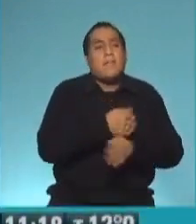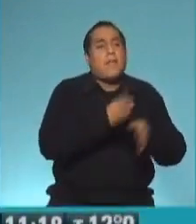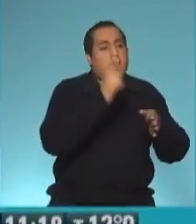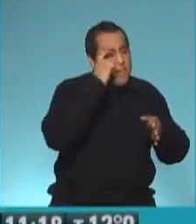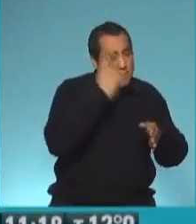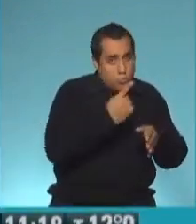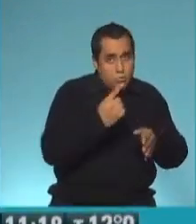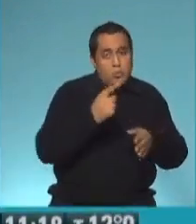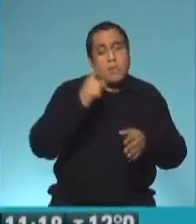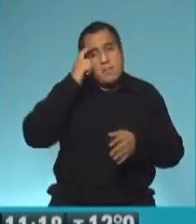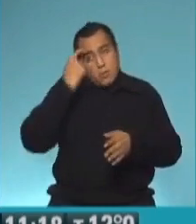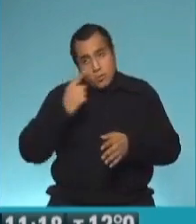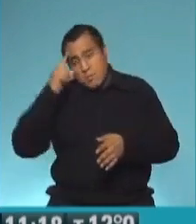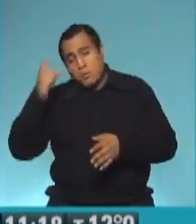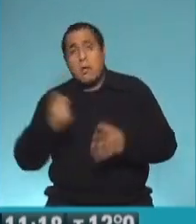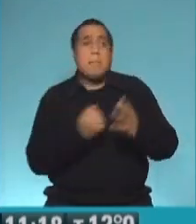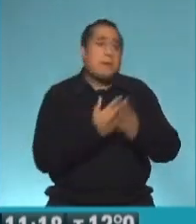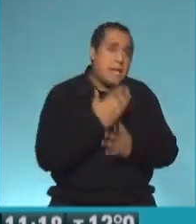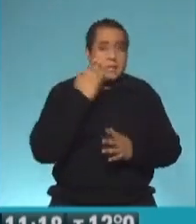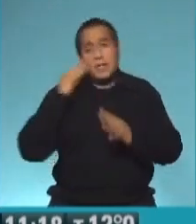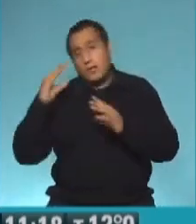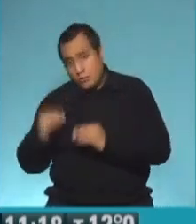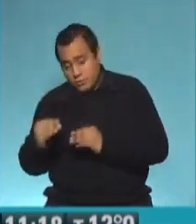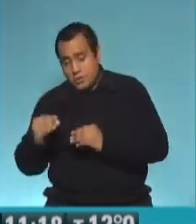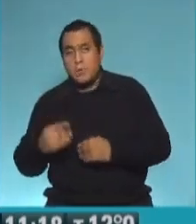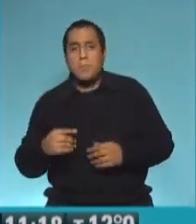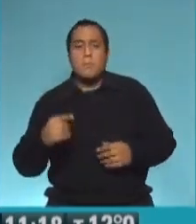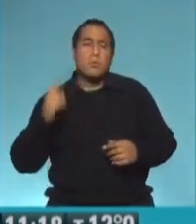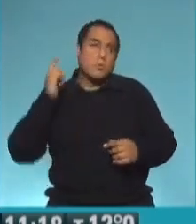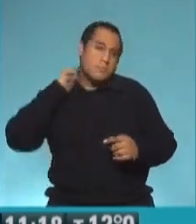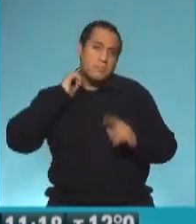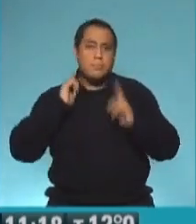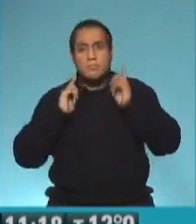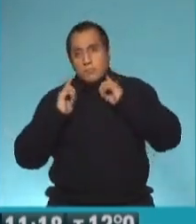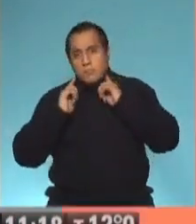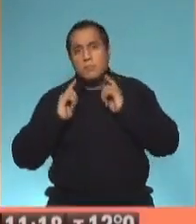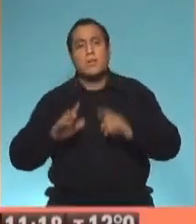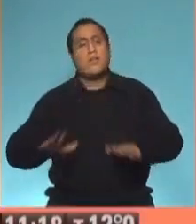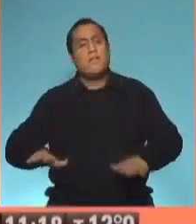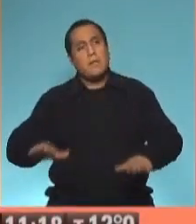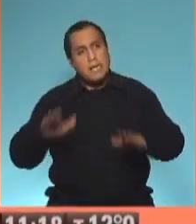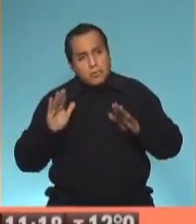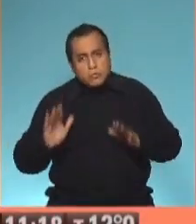actividad. Estos ejercicios son muy importantes porque ayudan a fortalecer